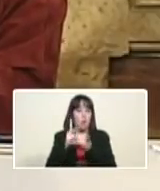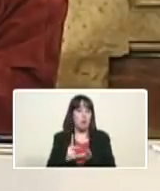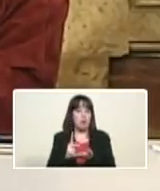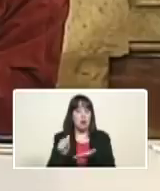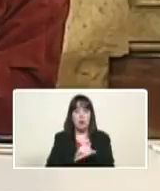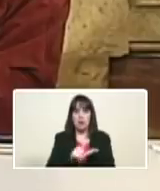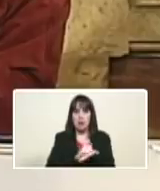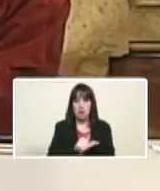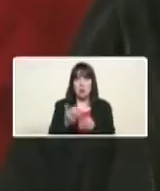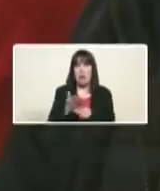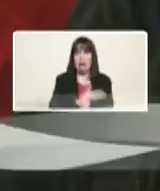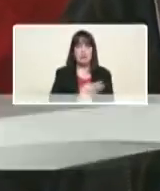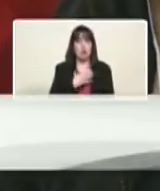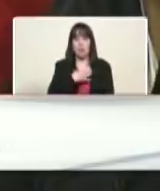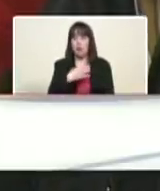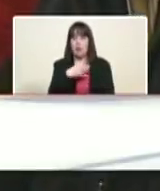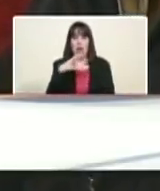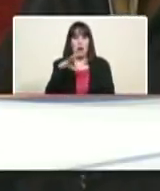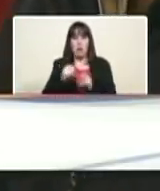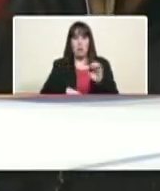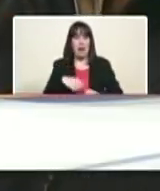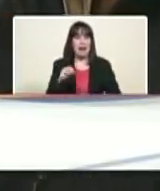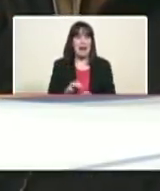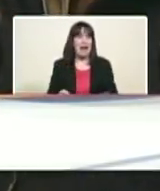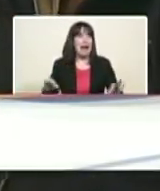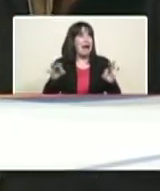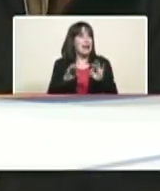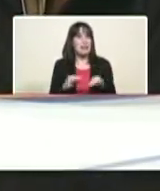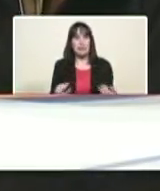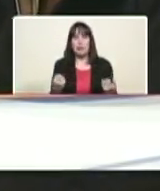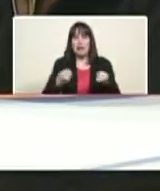comprar. Ni 50 gramos podías comprar.